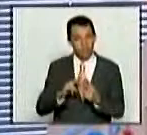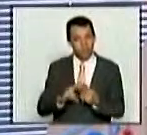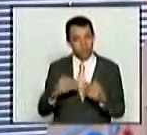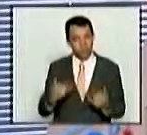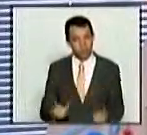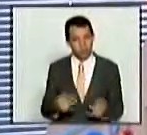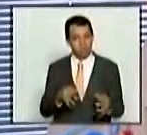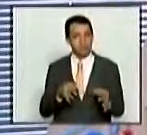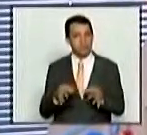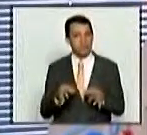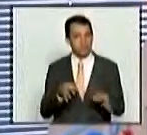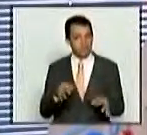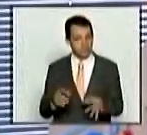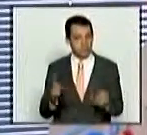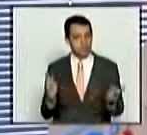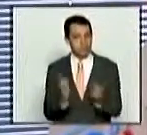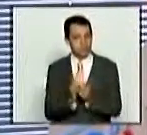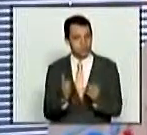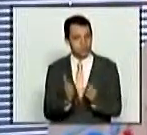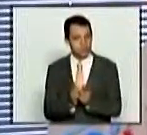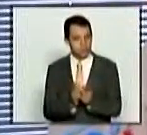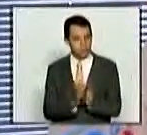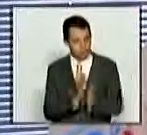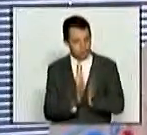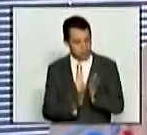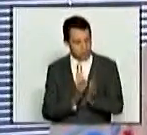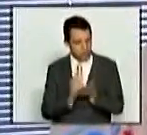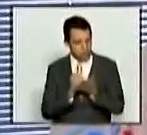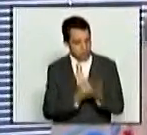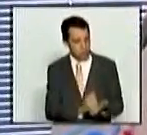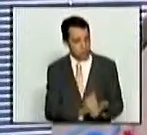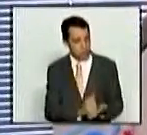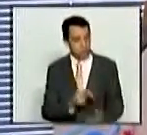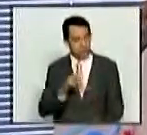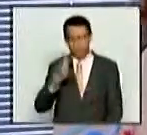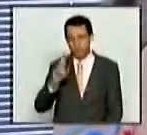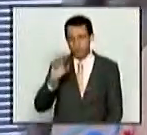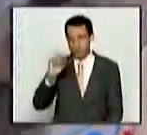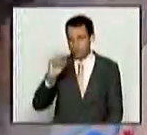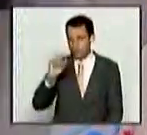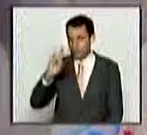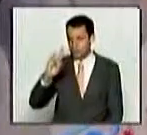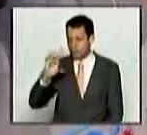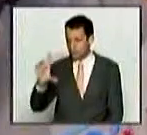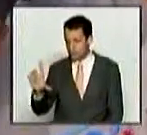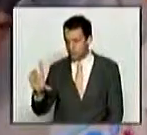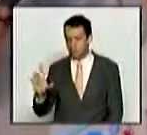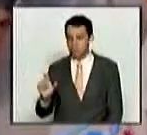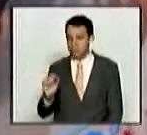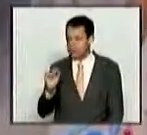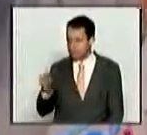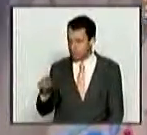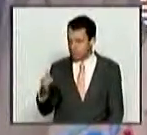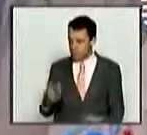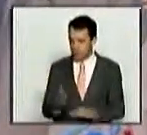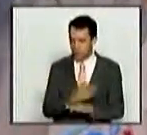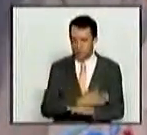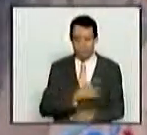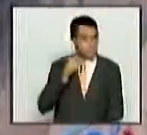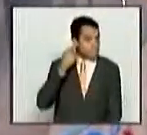ya directamente de la parte terapéutica. Raúl, hablamos ahora de la parte del